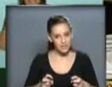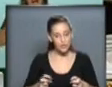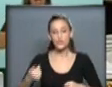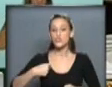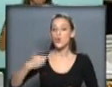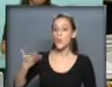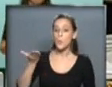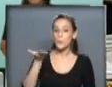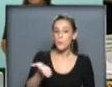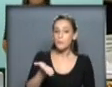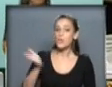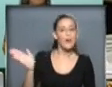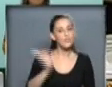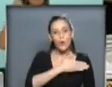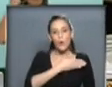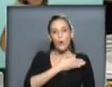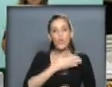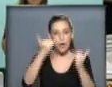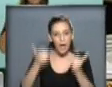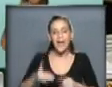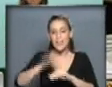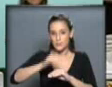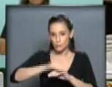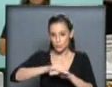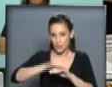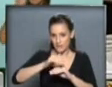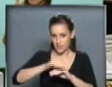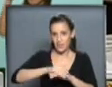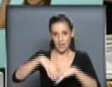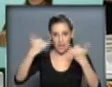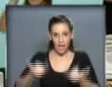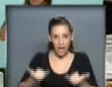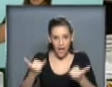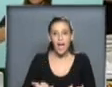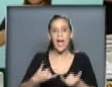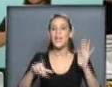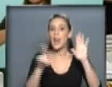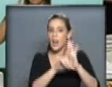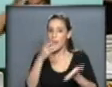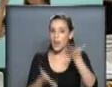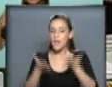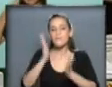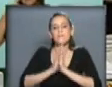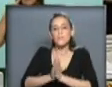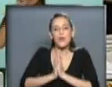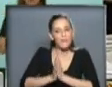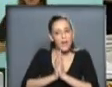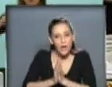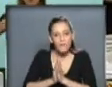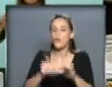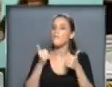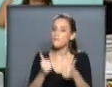pido fundamentalmente a todos los que tengan la responsabilidad institucional, judicial, que por favor actúen